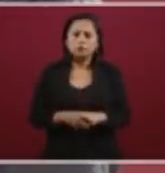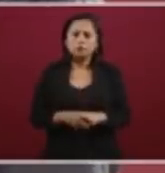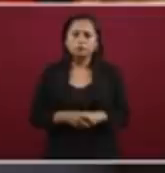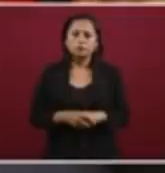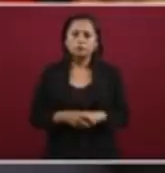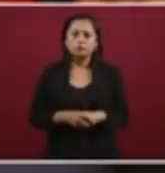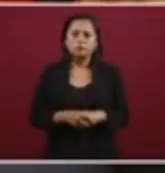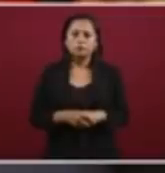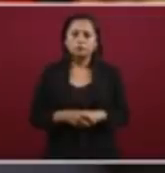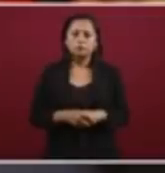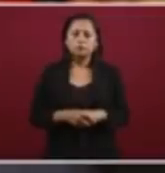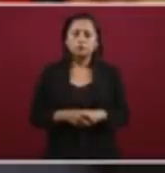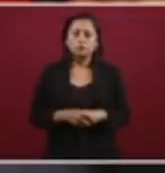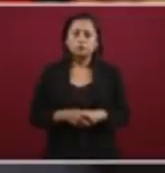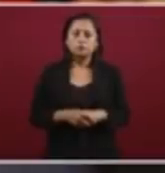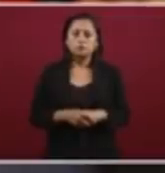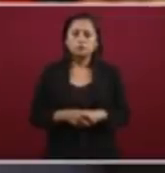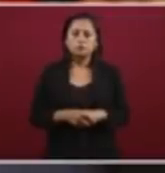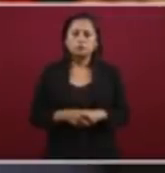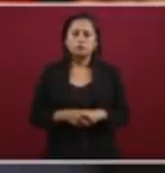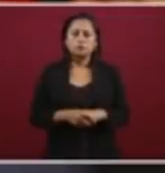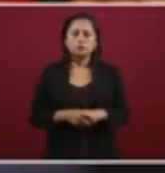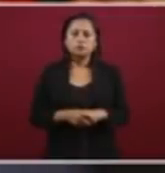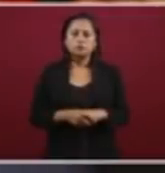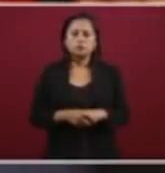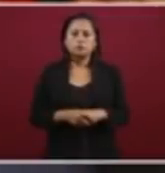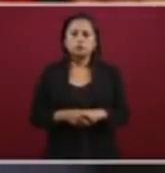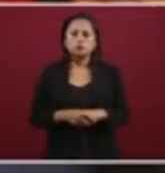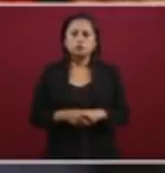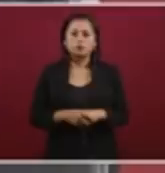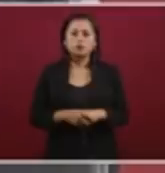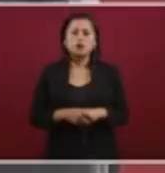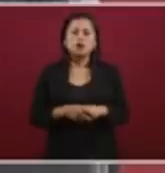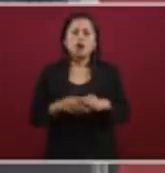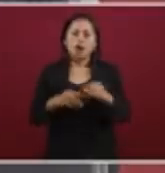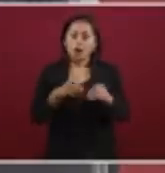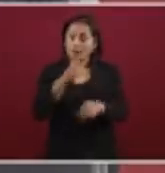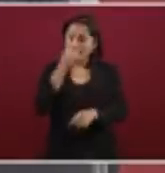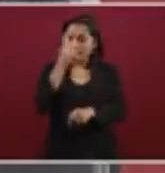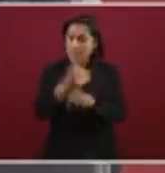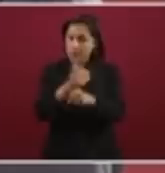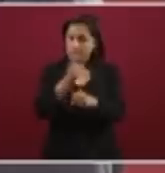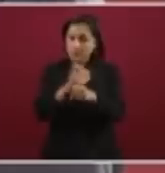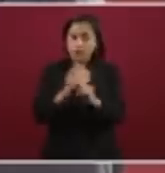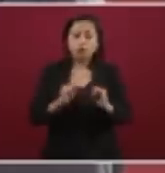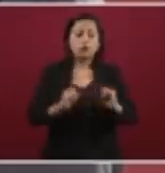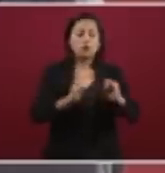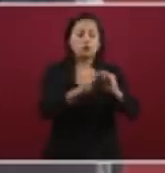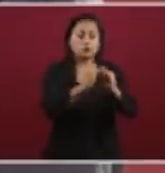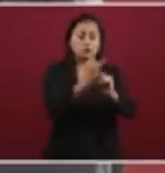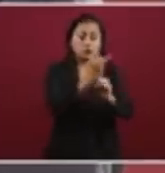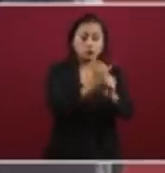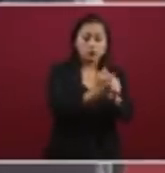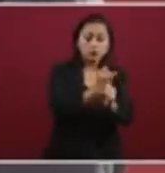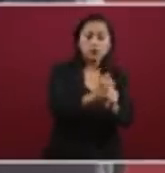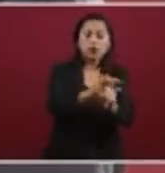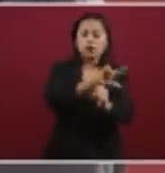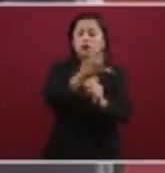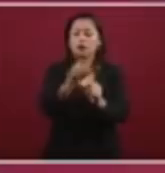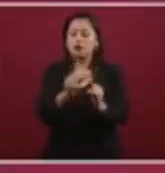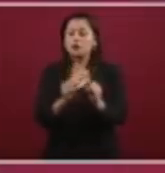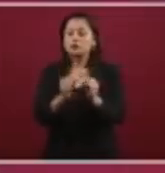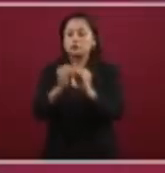después de pasar por varias instancias no es fast track